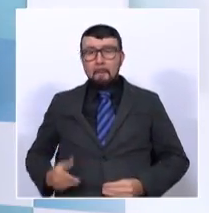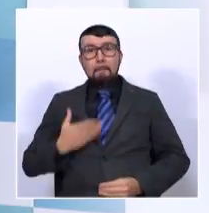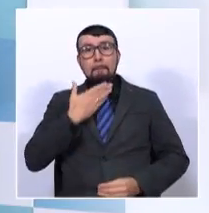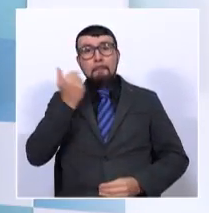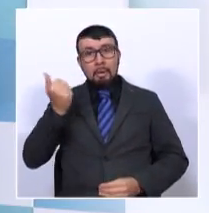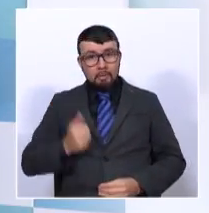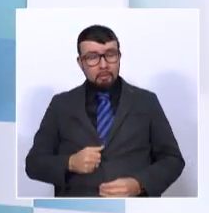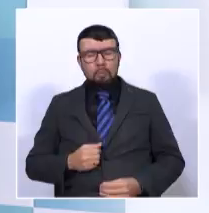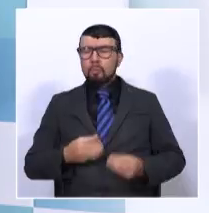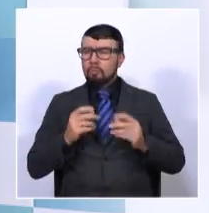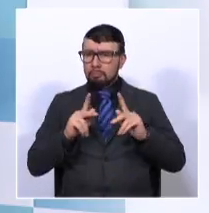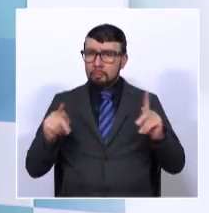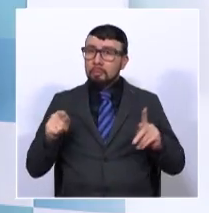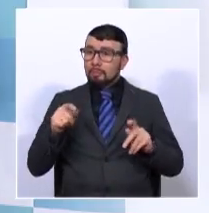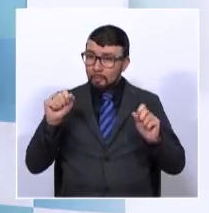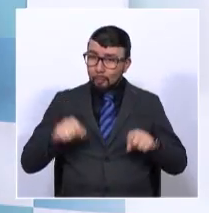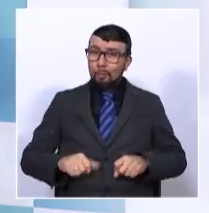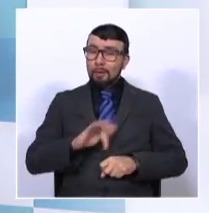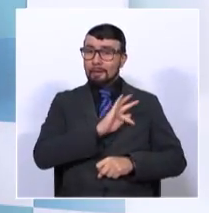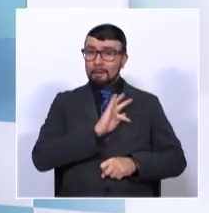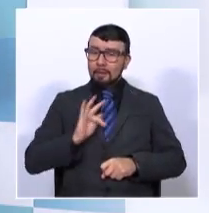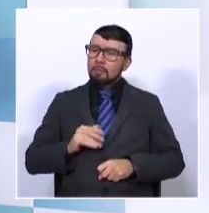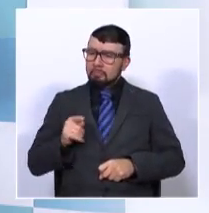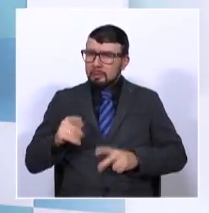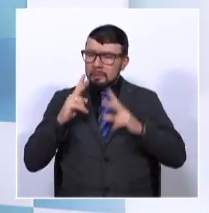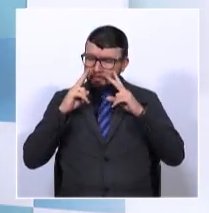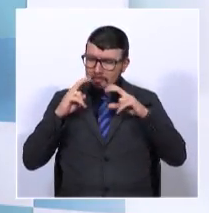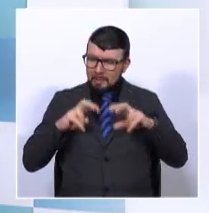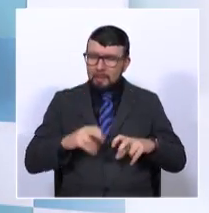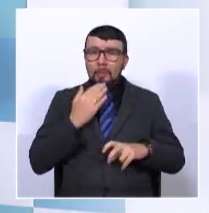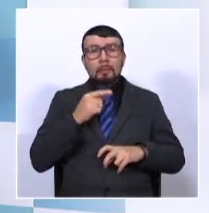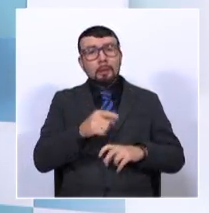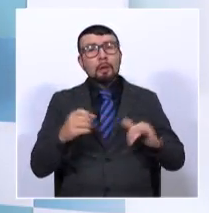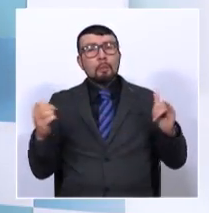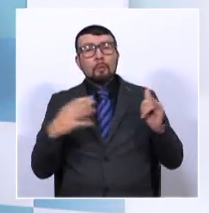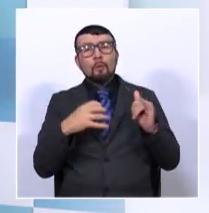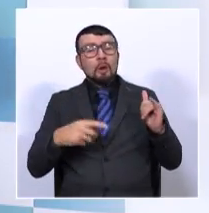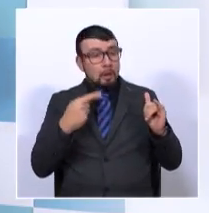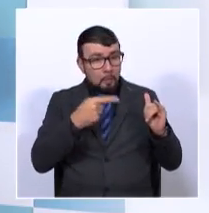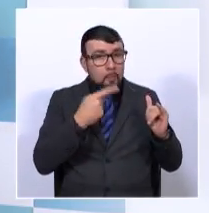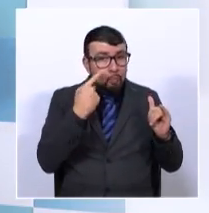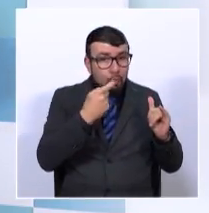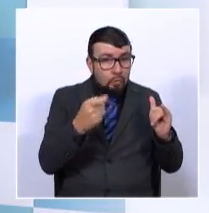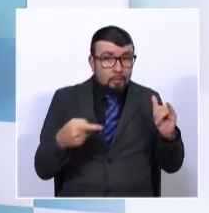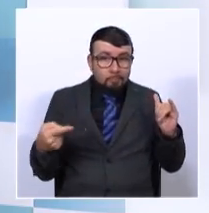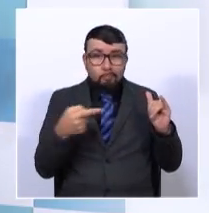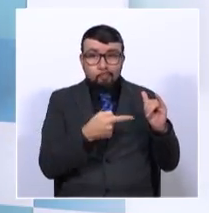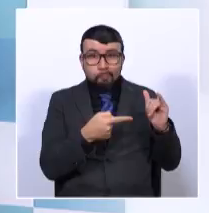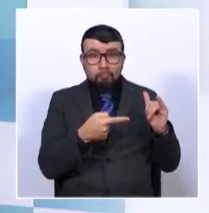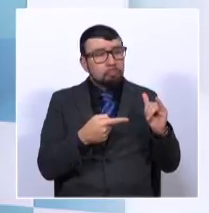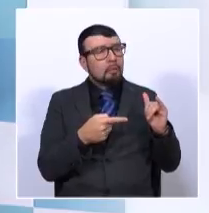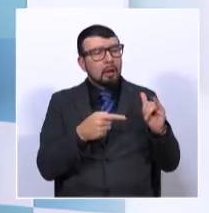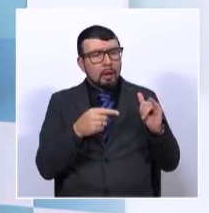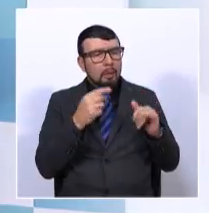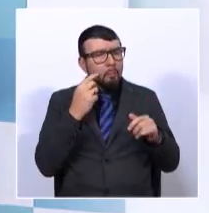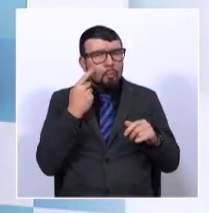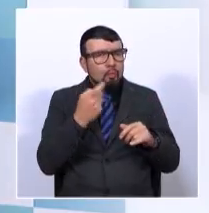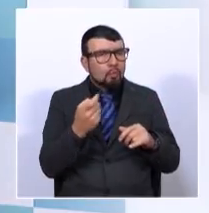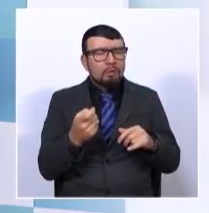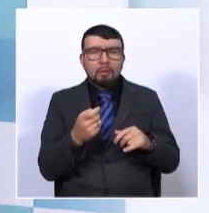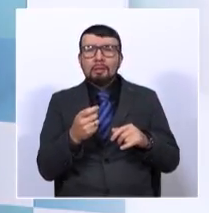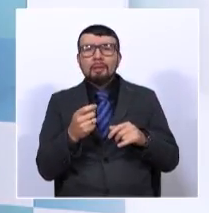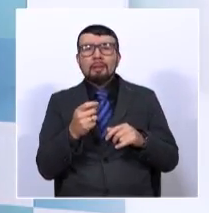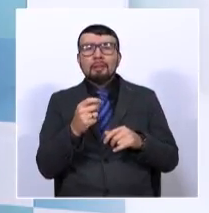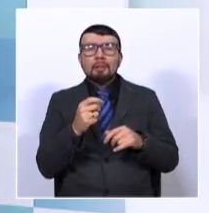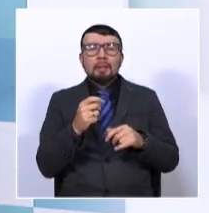personas podrían tener y investigarla, porque acá en YouTube, buscando Jorge Enrique Rojas Quiseno, ustedes pueden buscar limpieza